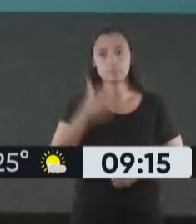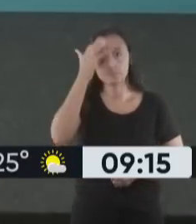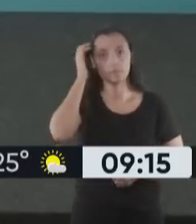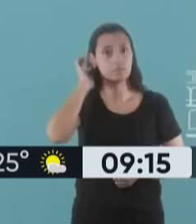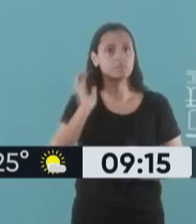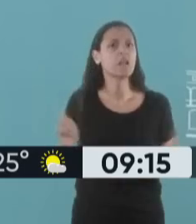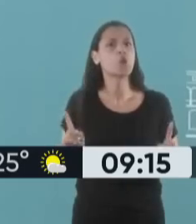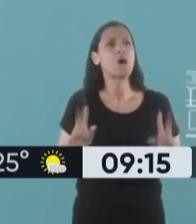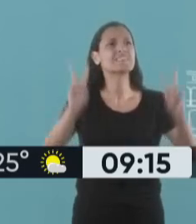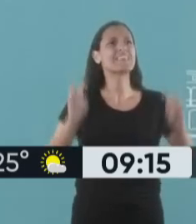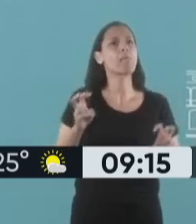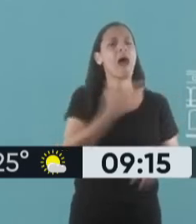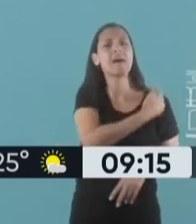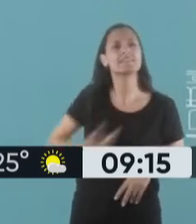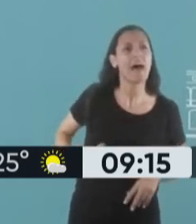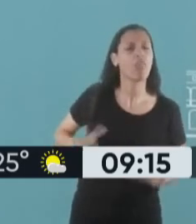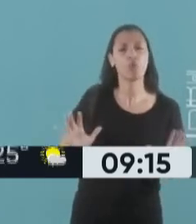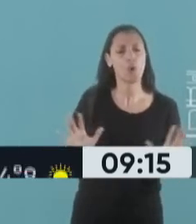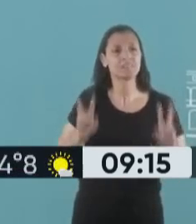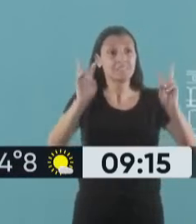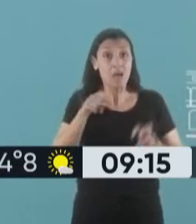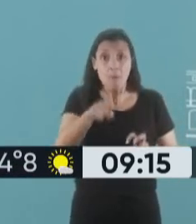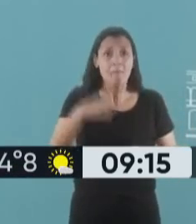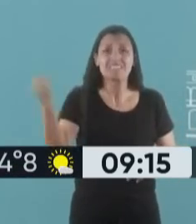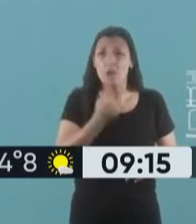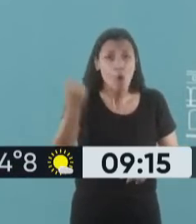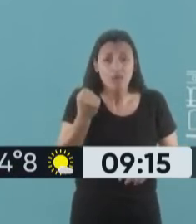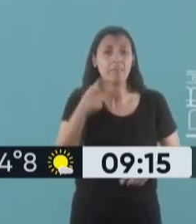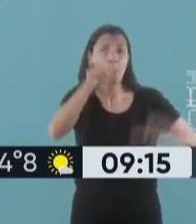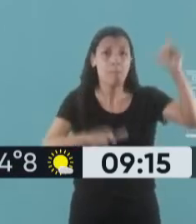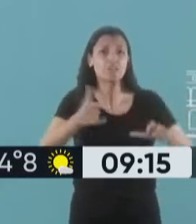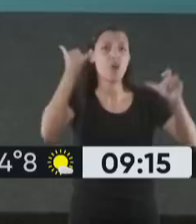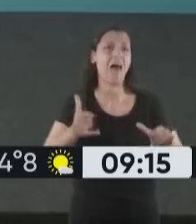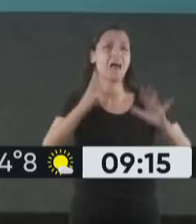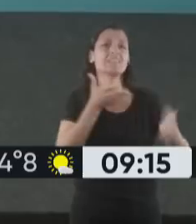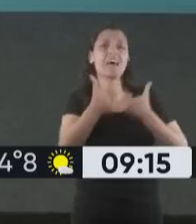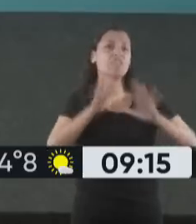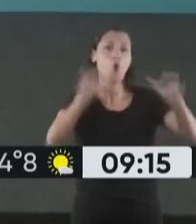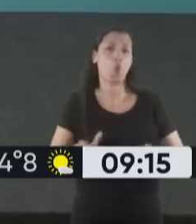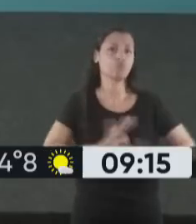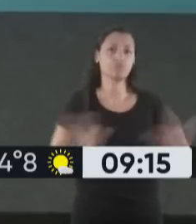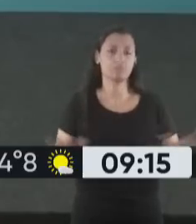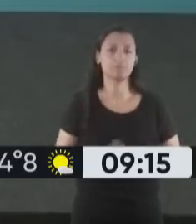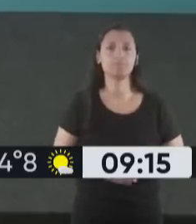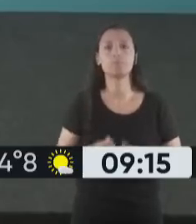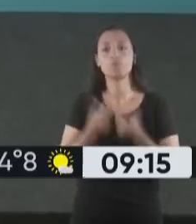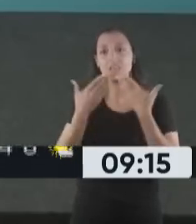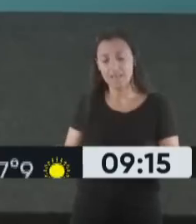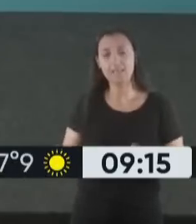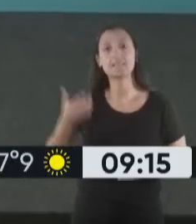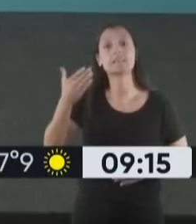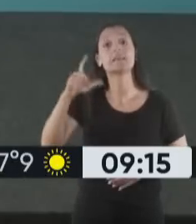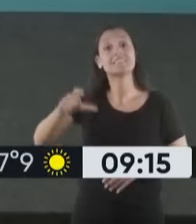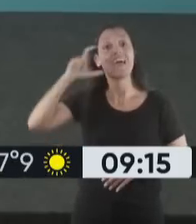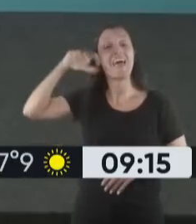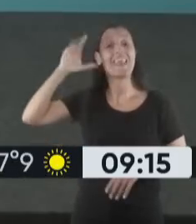No es una cuestión de Estado sí o Estado no, es una cuestión de que el usuario tenga lo que tiene que tener. Muchas gracias. Nicolás Gallardo, CNN Radio.